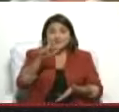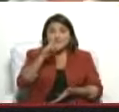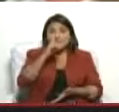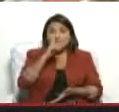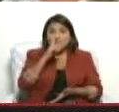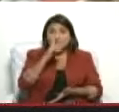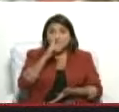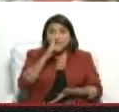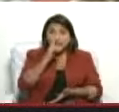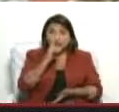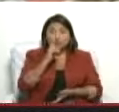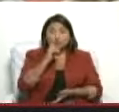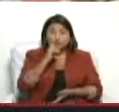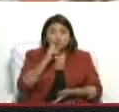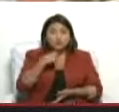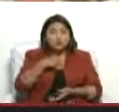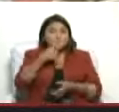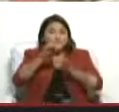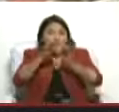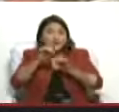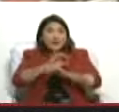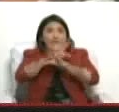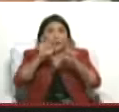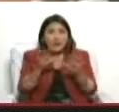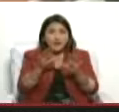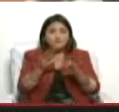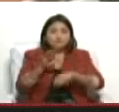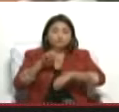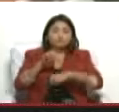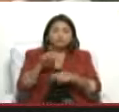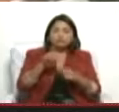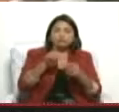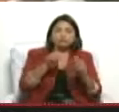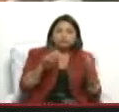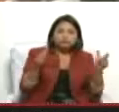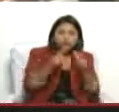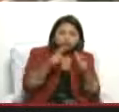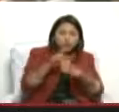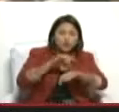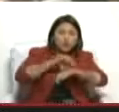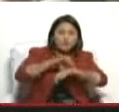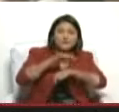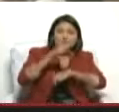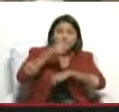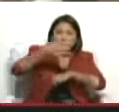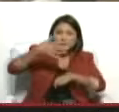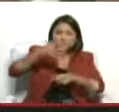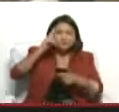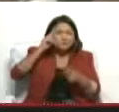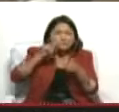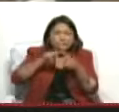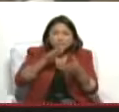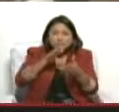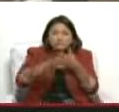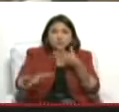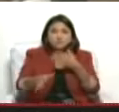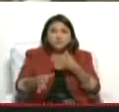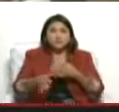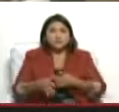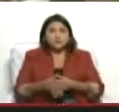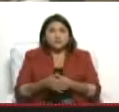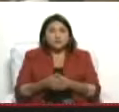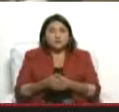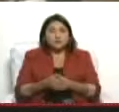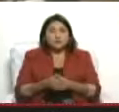2023 quiero destacar que la operación brazalete blanco tenía como principal objetivo un